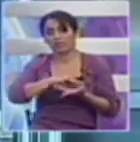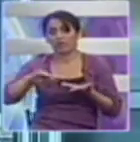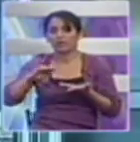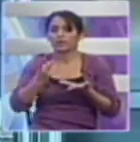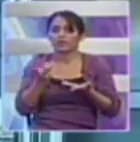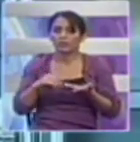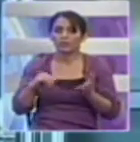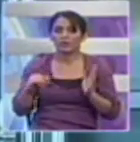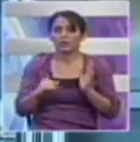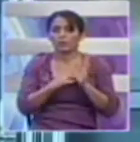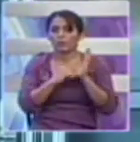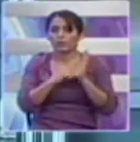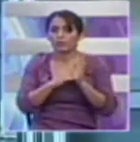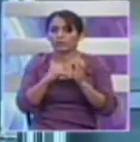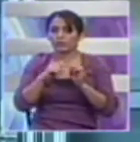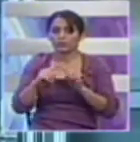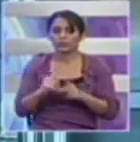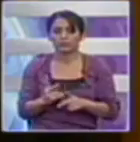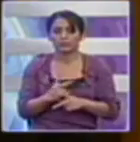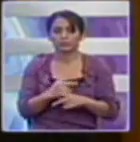divisas. Escuchemos a los asambleístas.